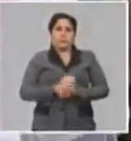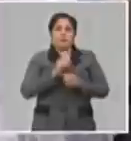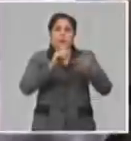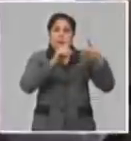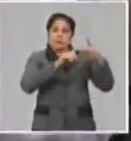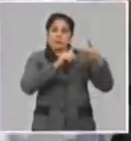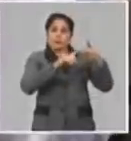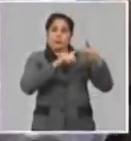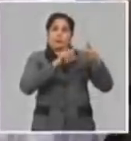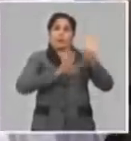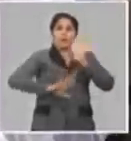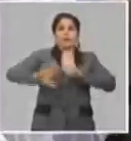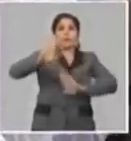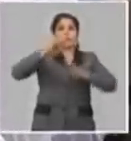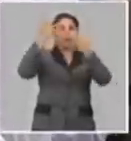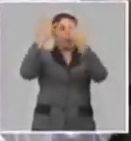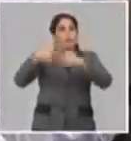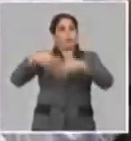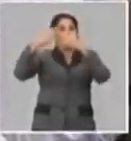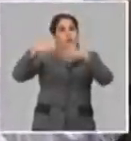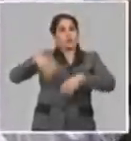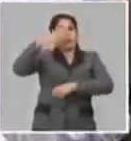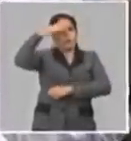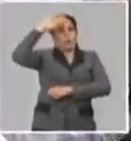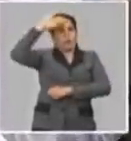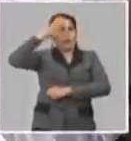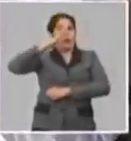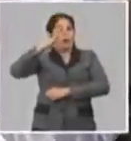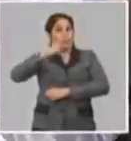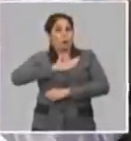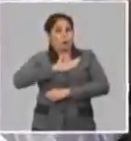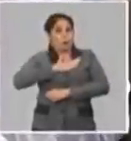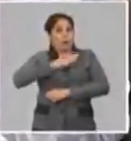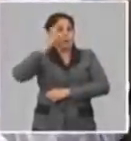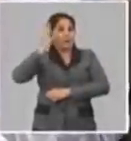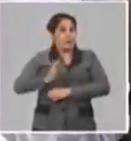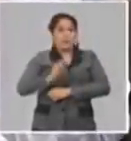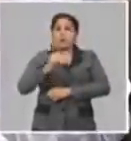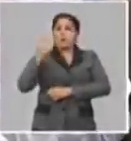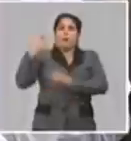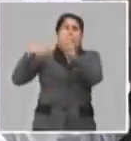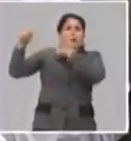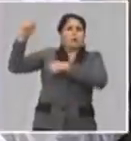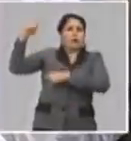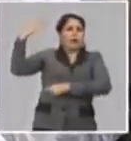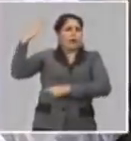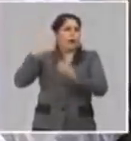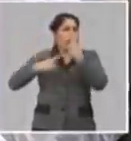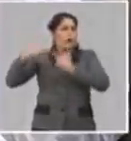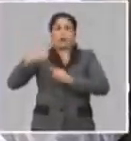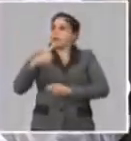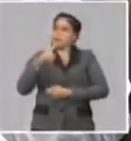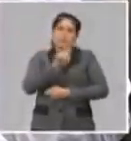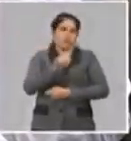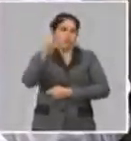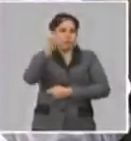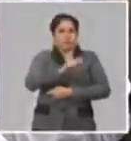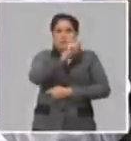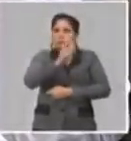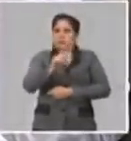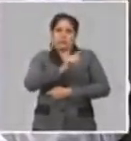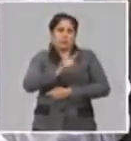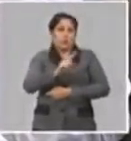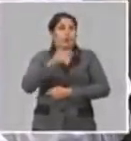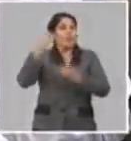Segundo, defender la producción nacional y desterrar la mentalidad importadora que nos